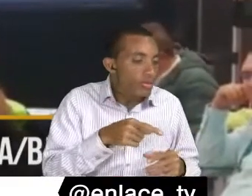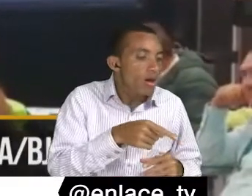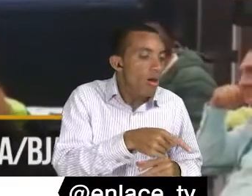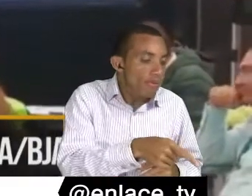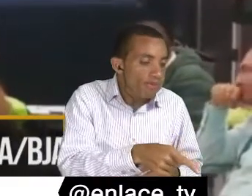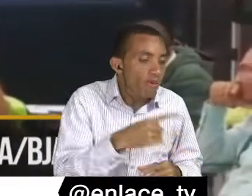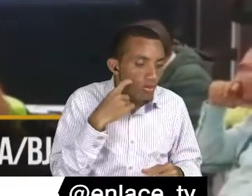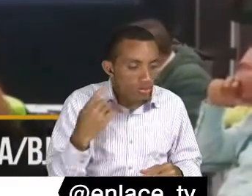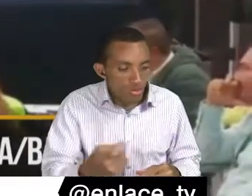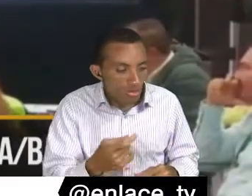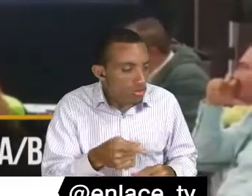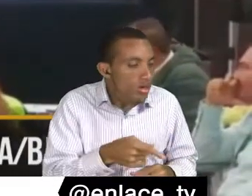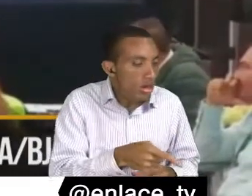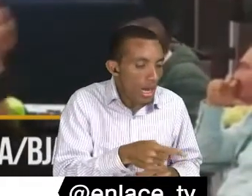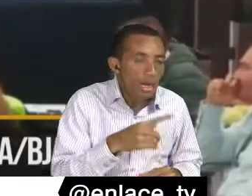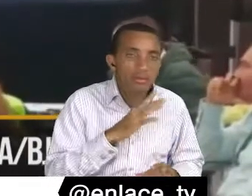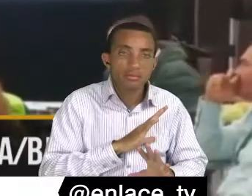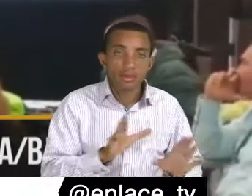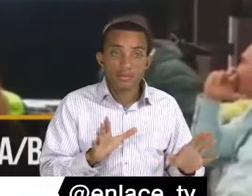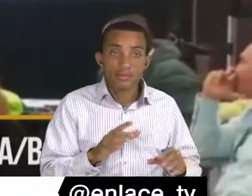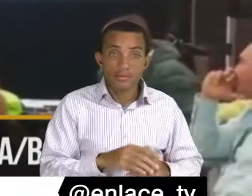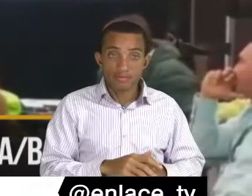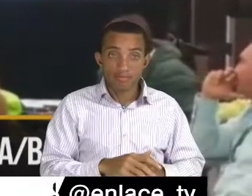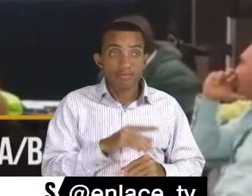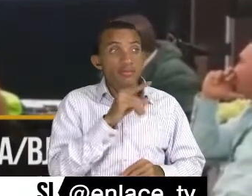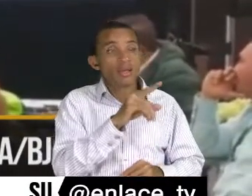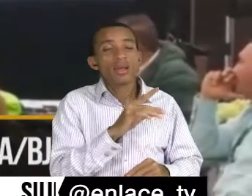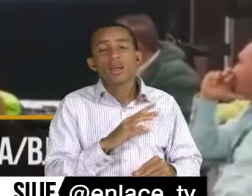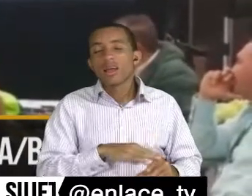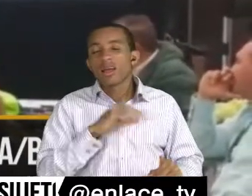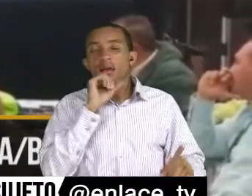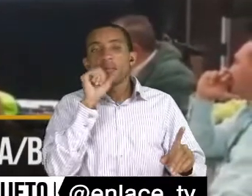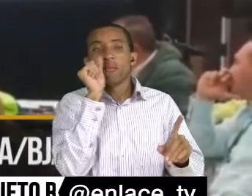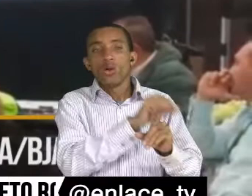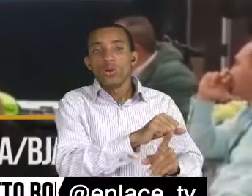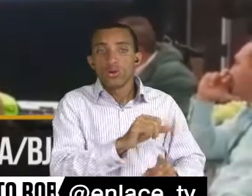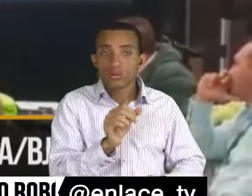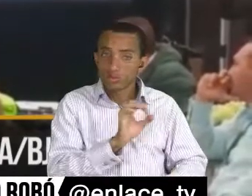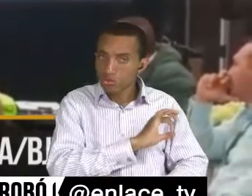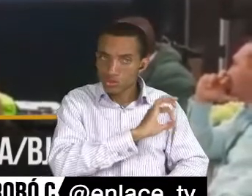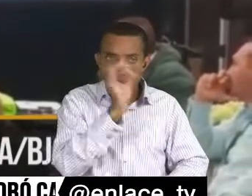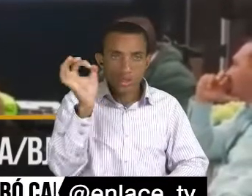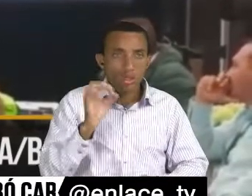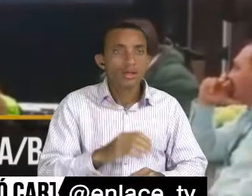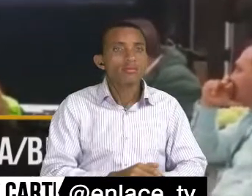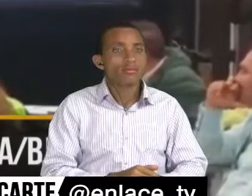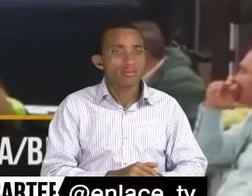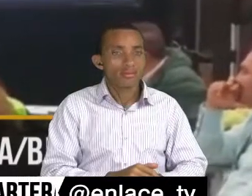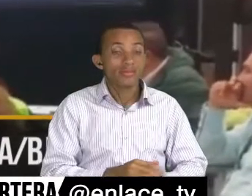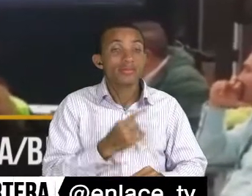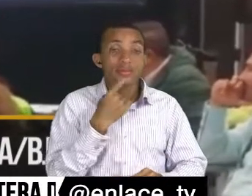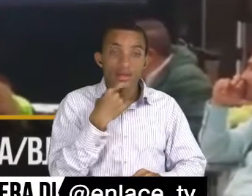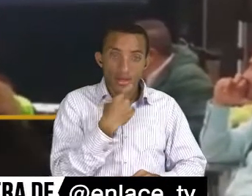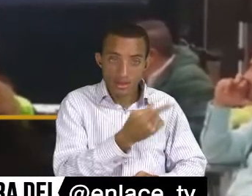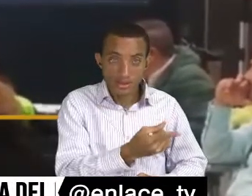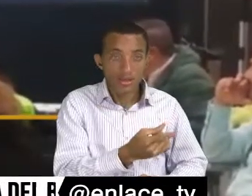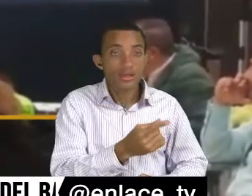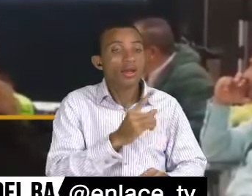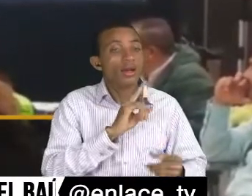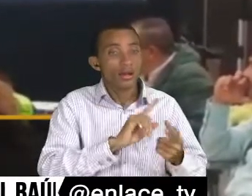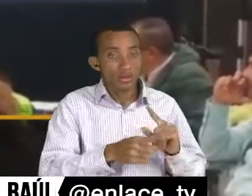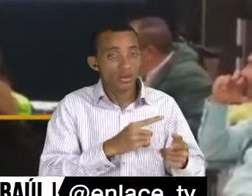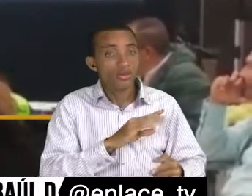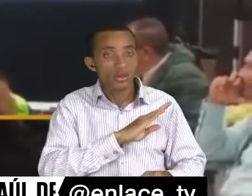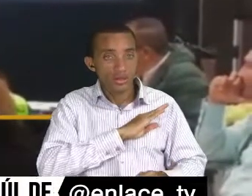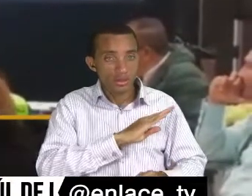¿De acuerdo? Entonces no se ha descuidado y nunca se va a descuidar a Barranca. Mi gran amigo, el alcalde, yo se lo dije, el presidente se lo dijo, y le